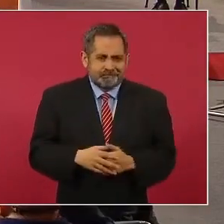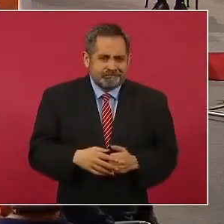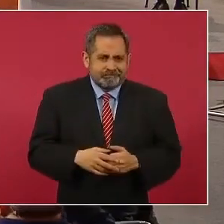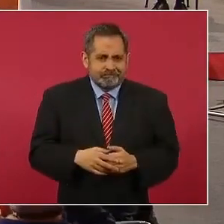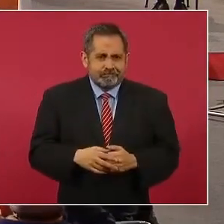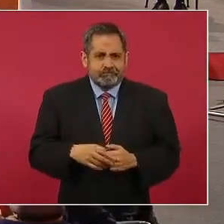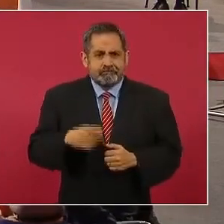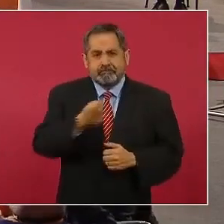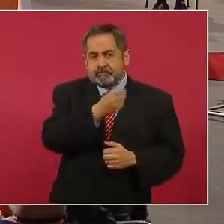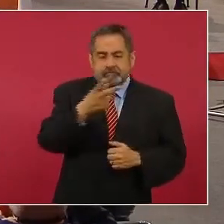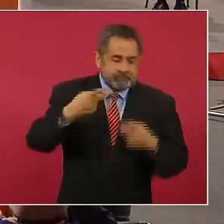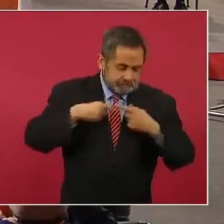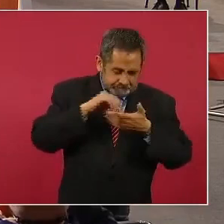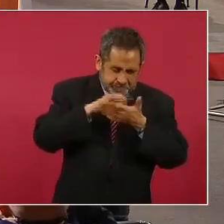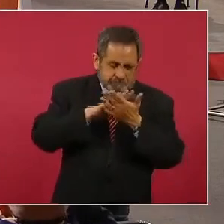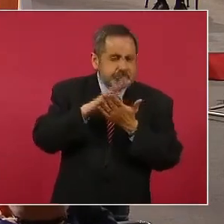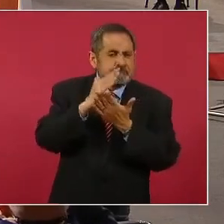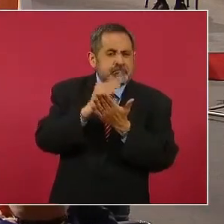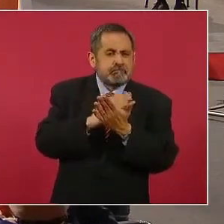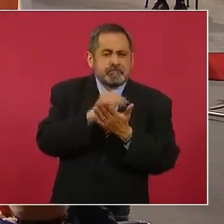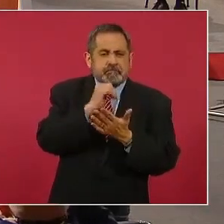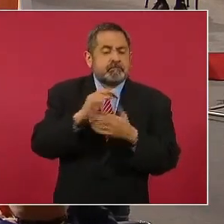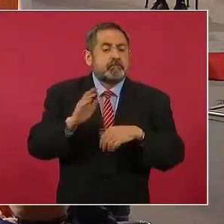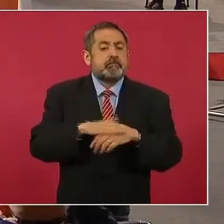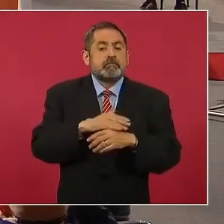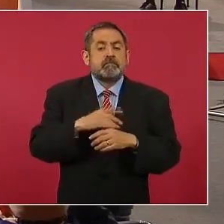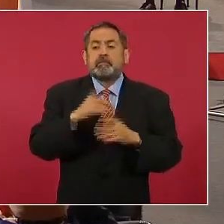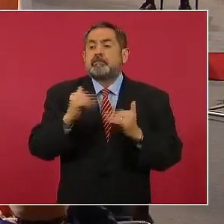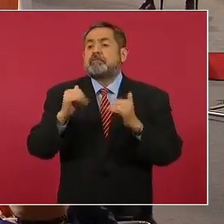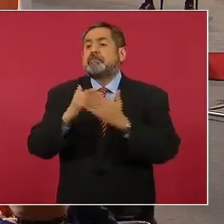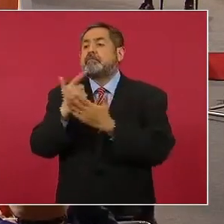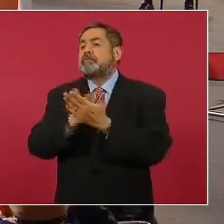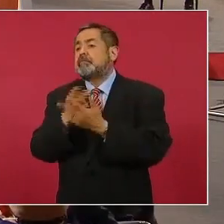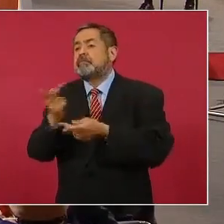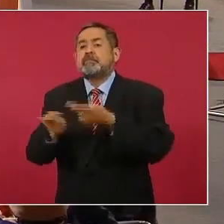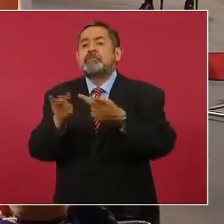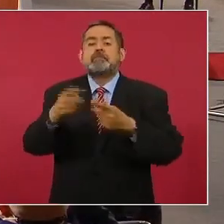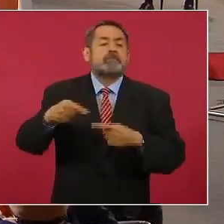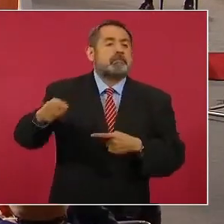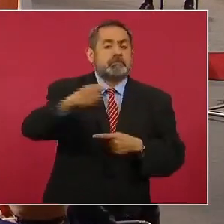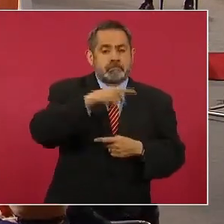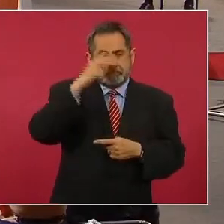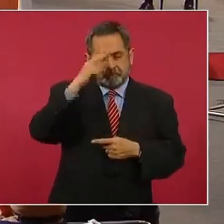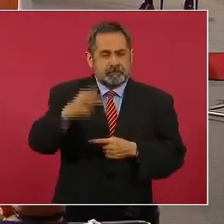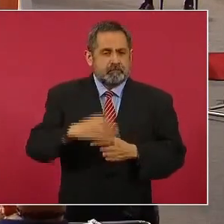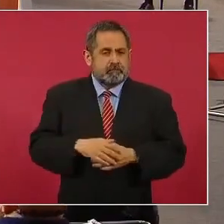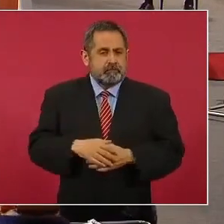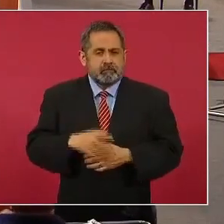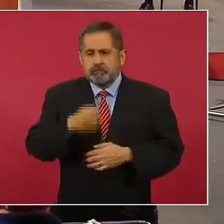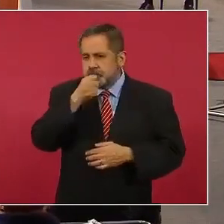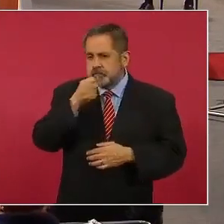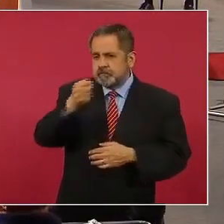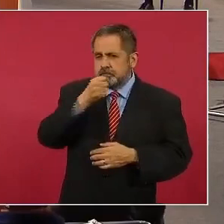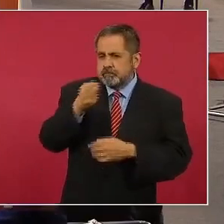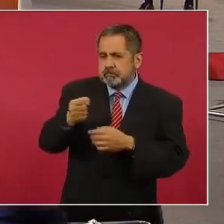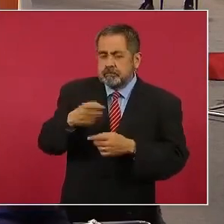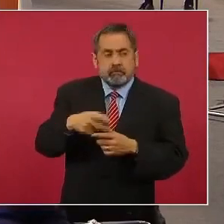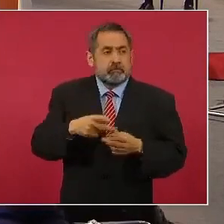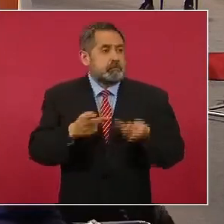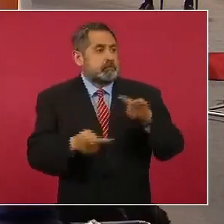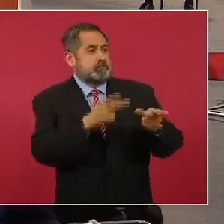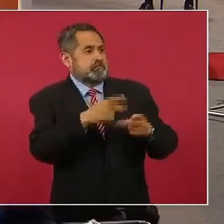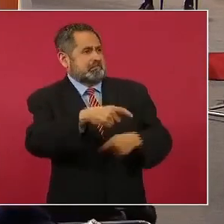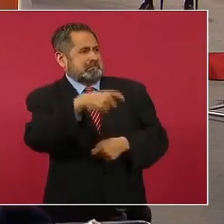no lo capturaban porque las encuestas de hogares que se hacen en México nunca entrevistan a los más ricos, a